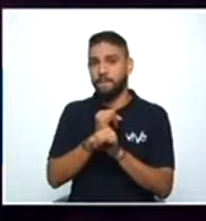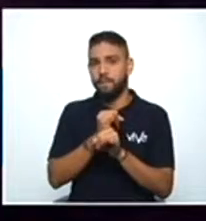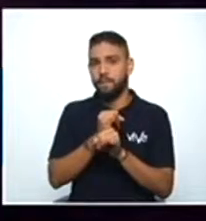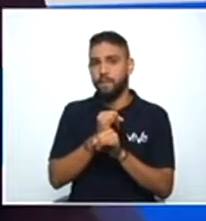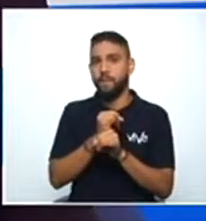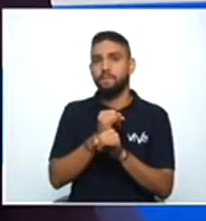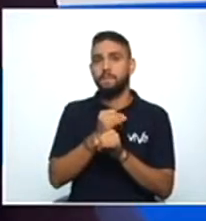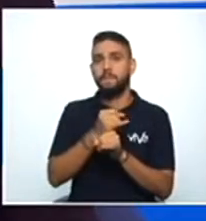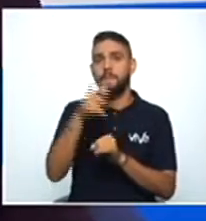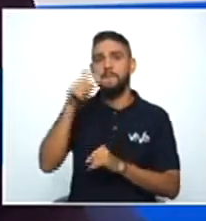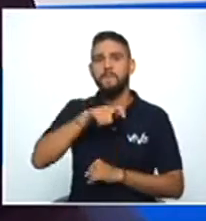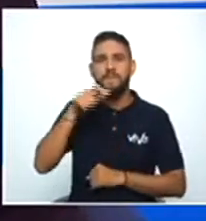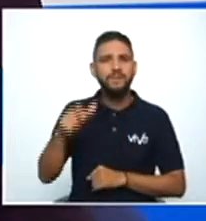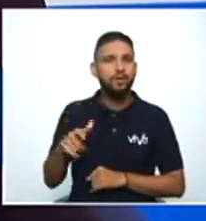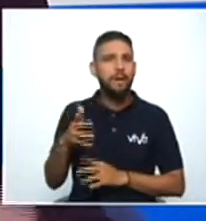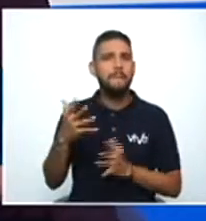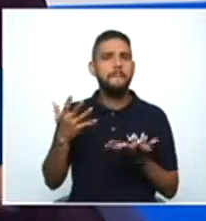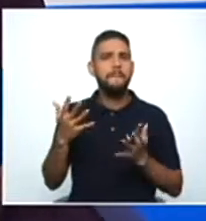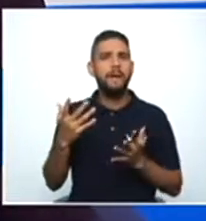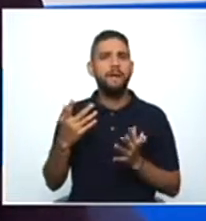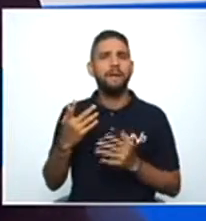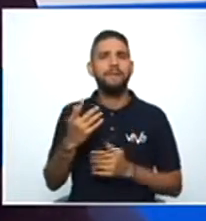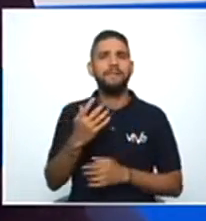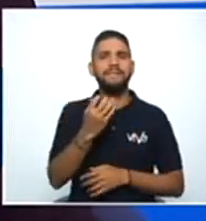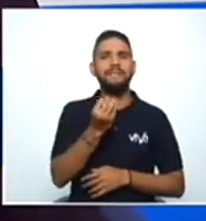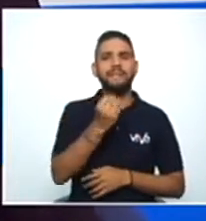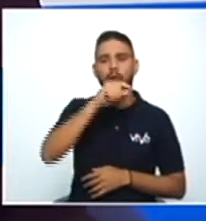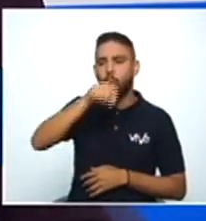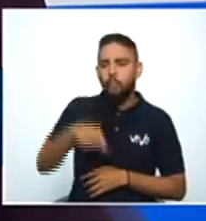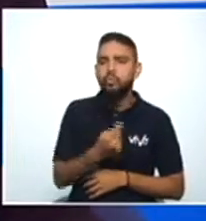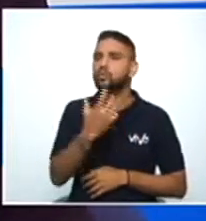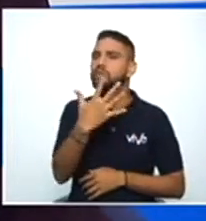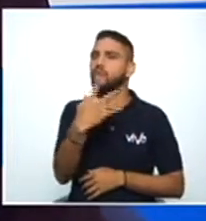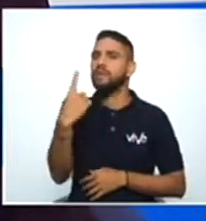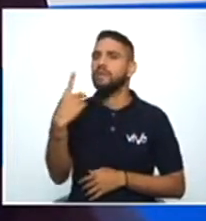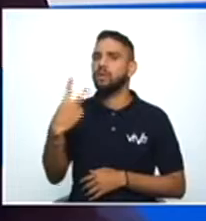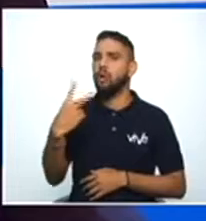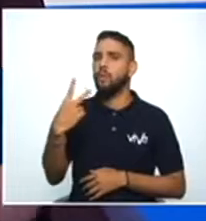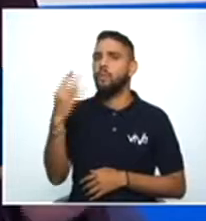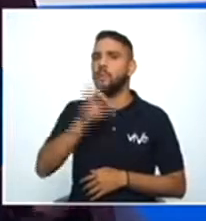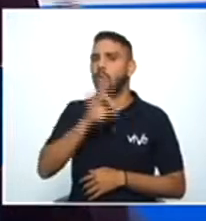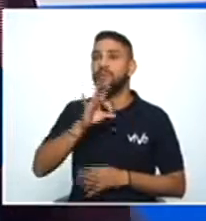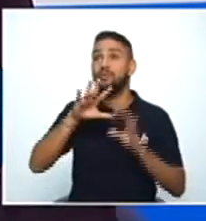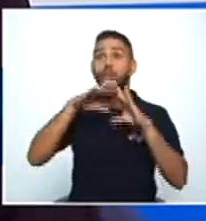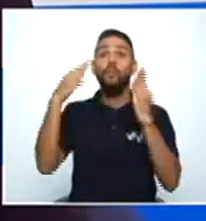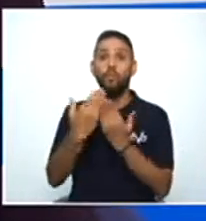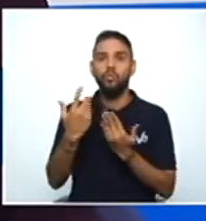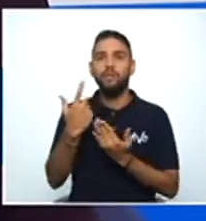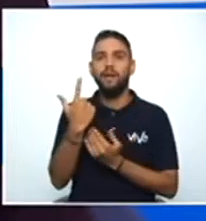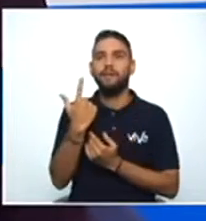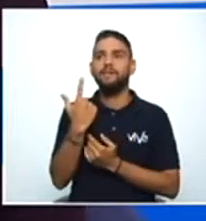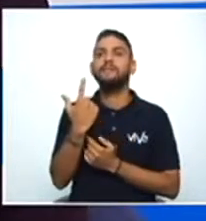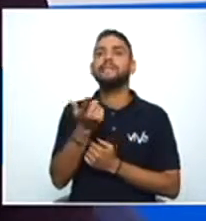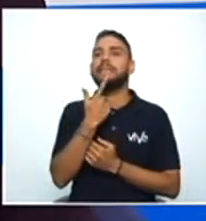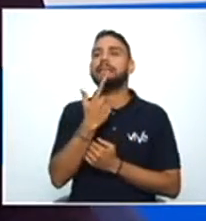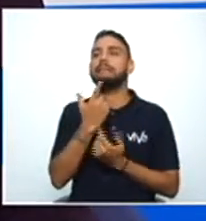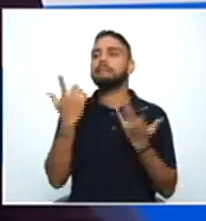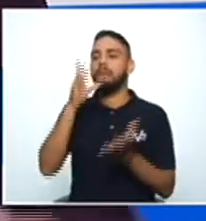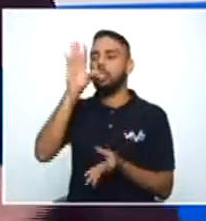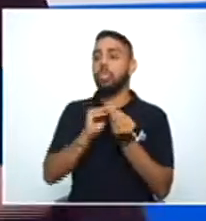300 millones de habitantes estamos hablando apenas de 0.56 por ciento de la población a nivel mundial es decir que hay una pretensión sin